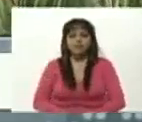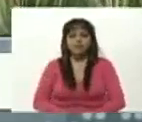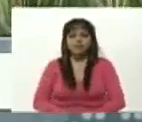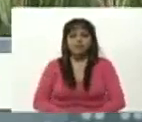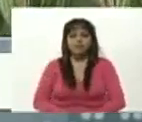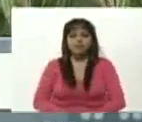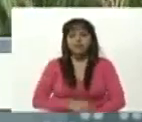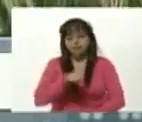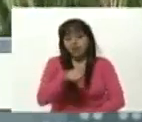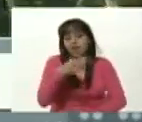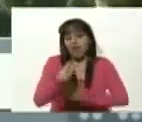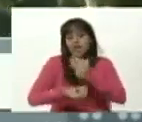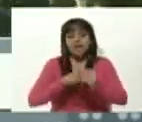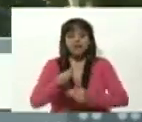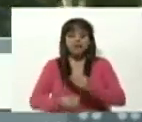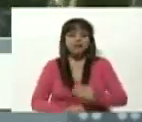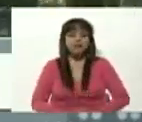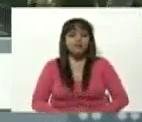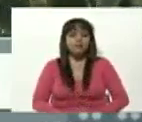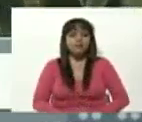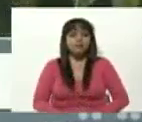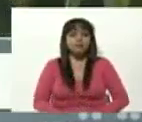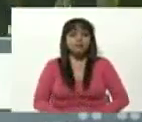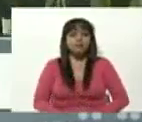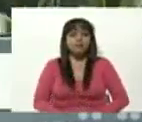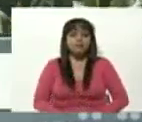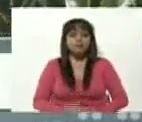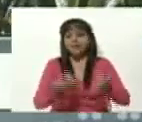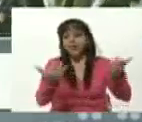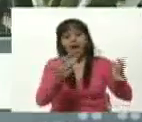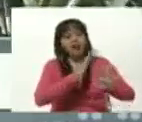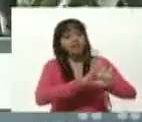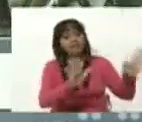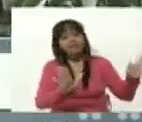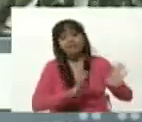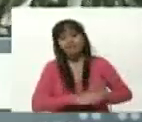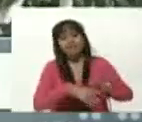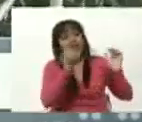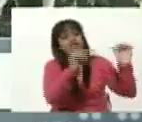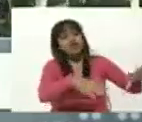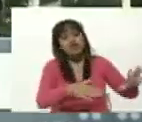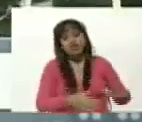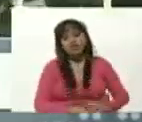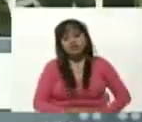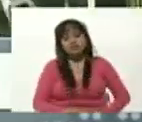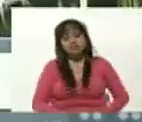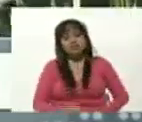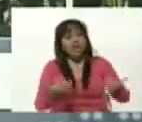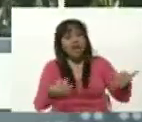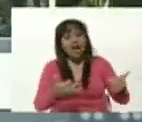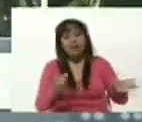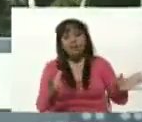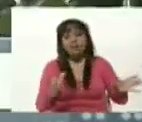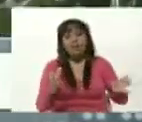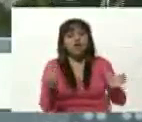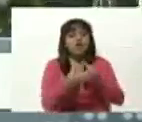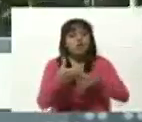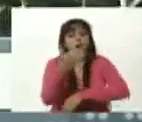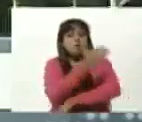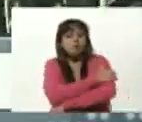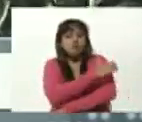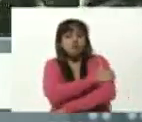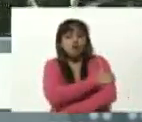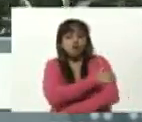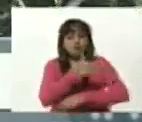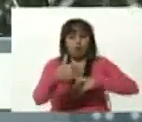¿Es así? Ríndanse. Ríndanse. Los que tengan que rendirse, ríndanse. Opositores